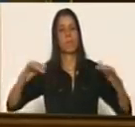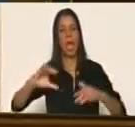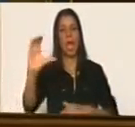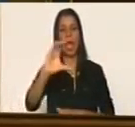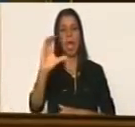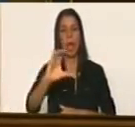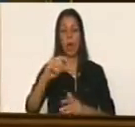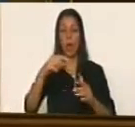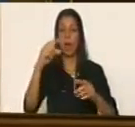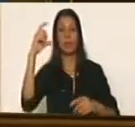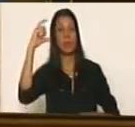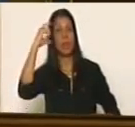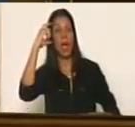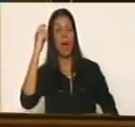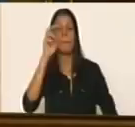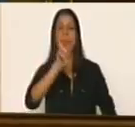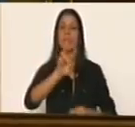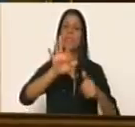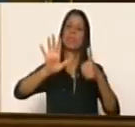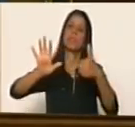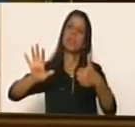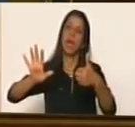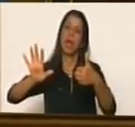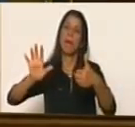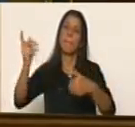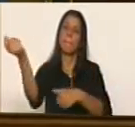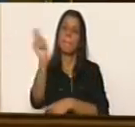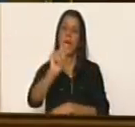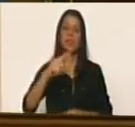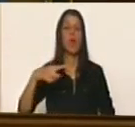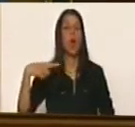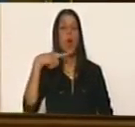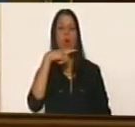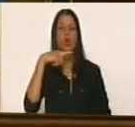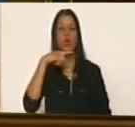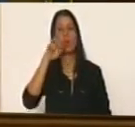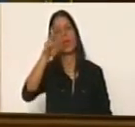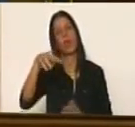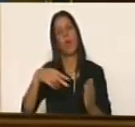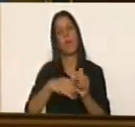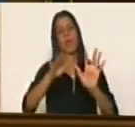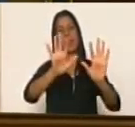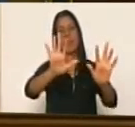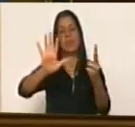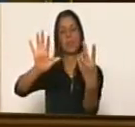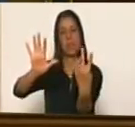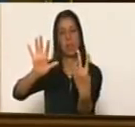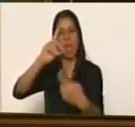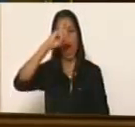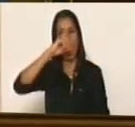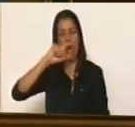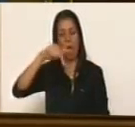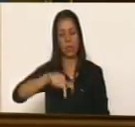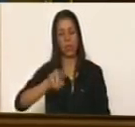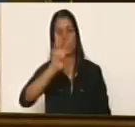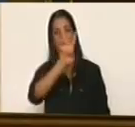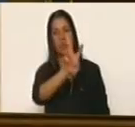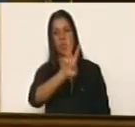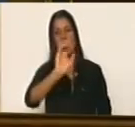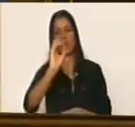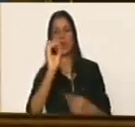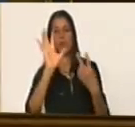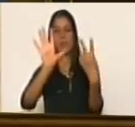los 26 días de octubre de 2017, año 207